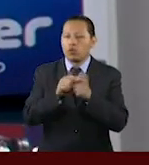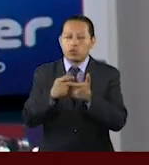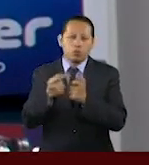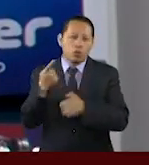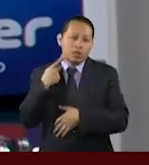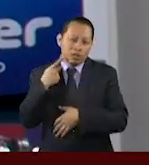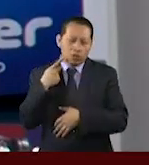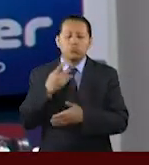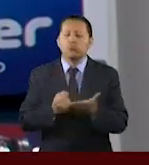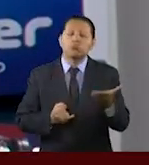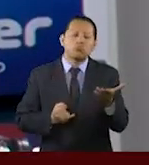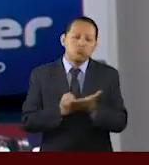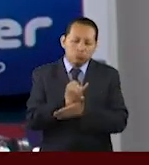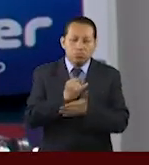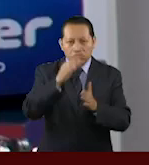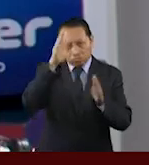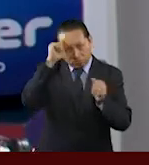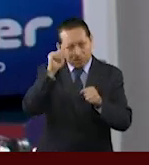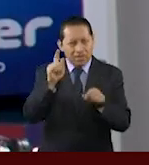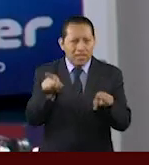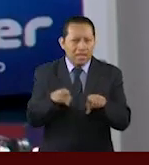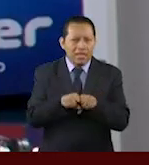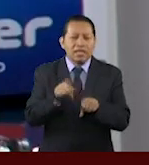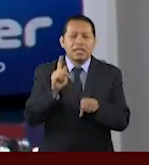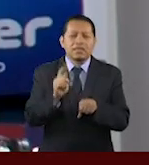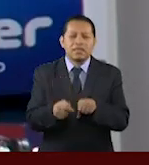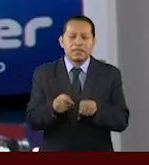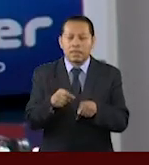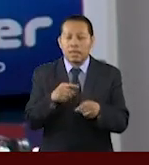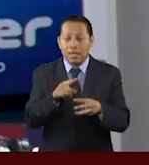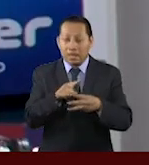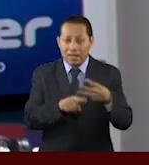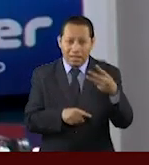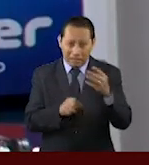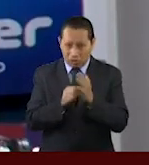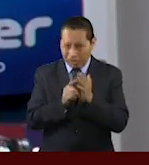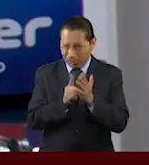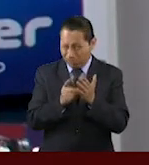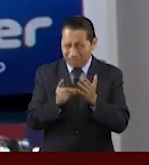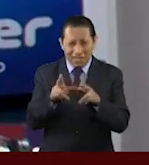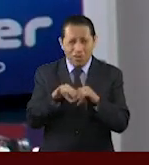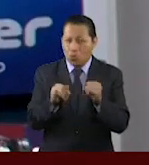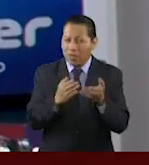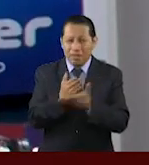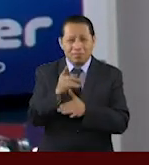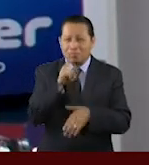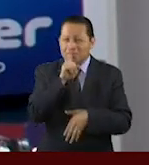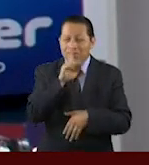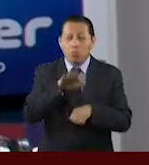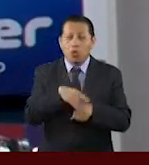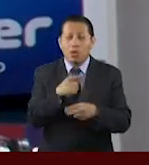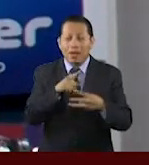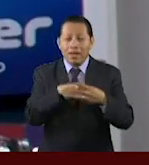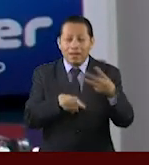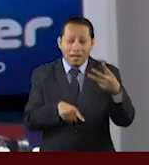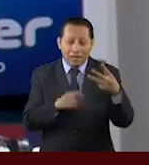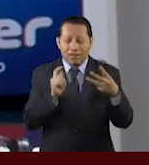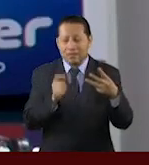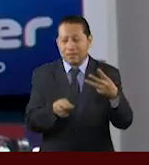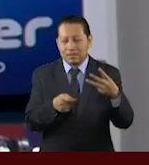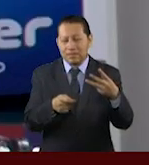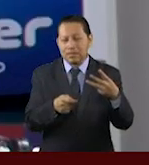determinamos que ninguna de las tres solicitudes era procedente porque las tres se